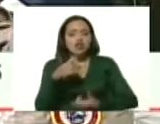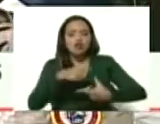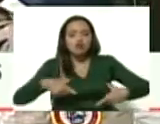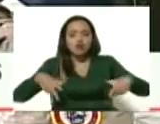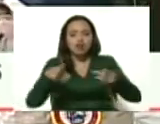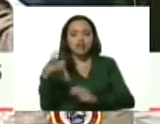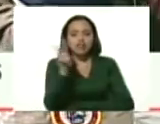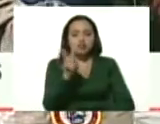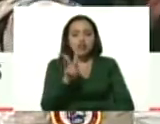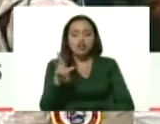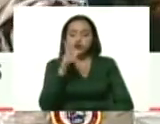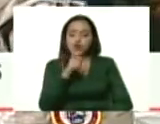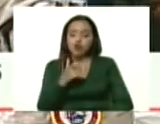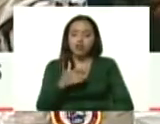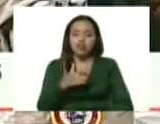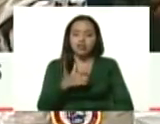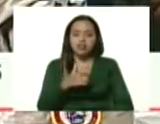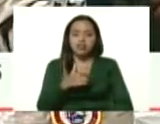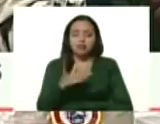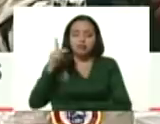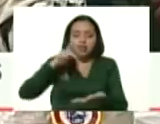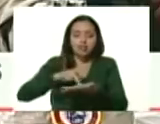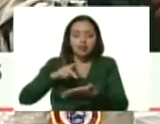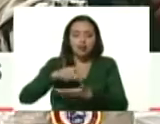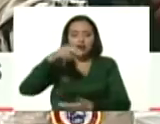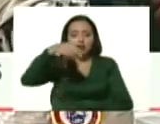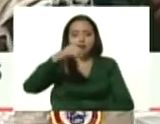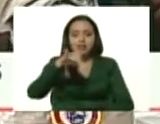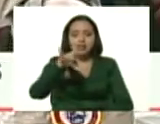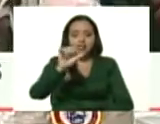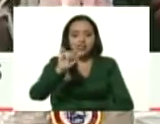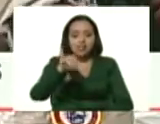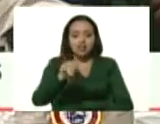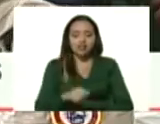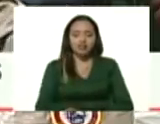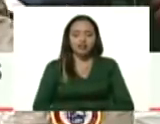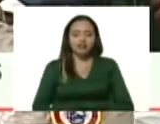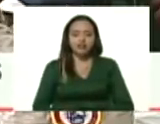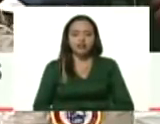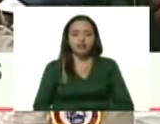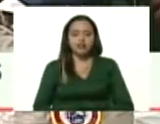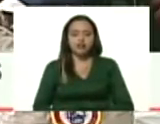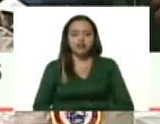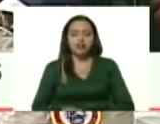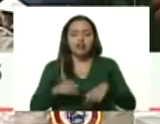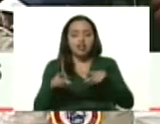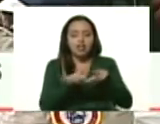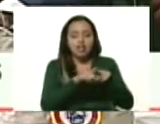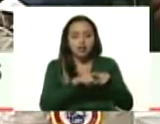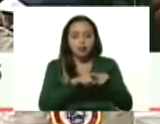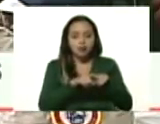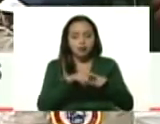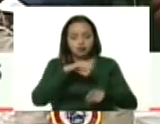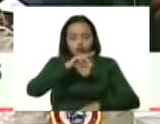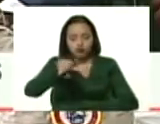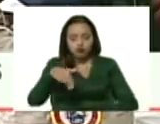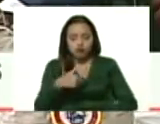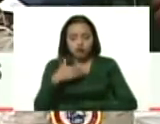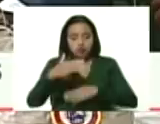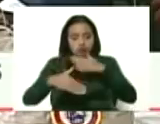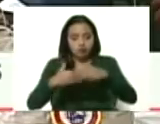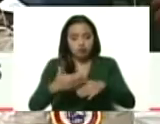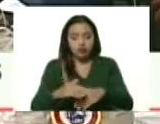cuadrado de Venezuela que no esté la milicia. Igualmente en nuestros mares. En lo